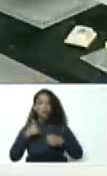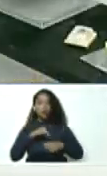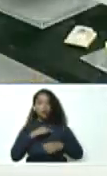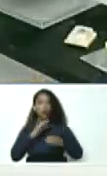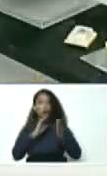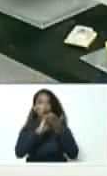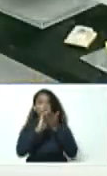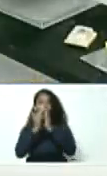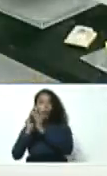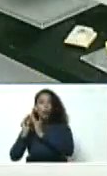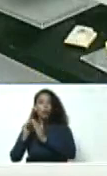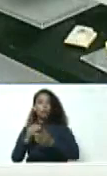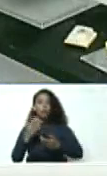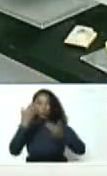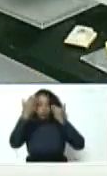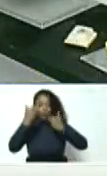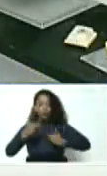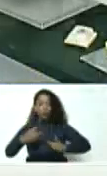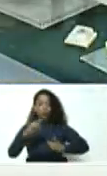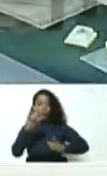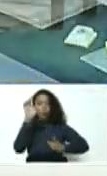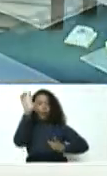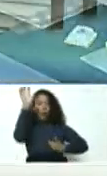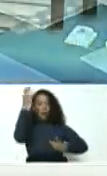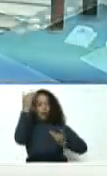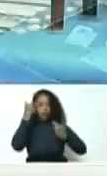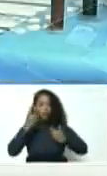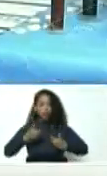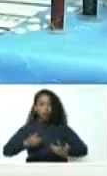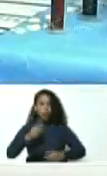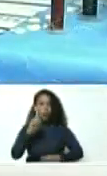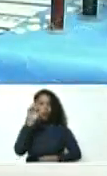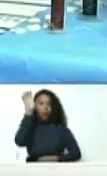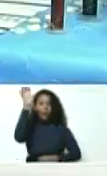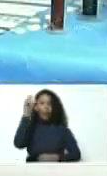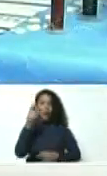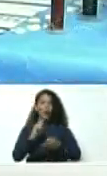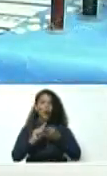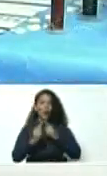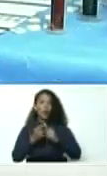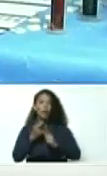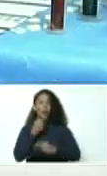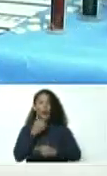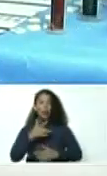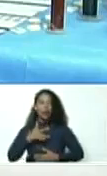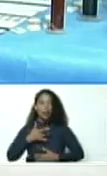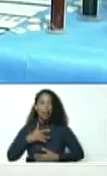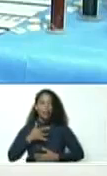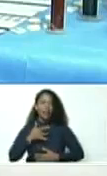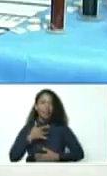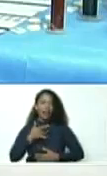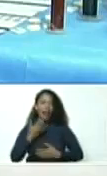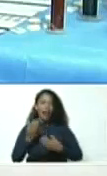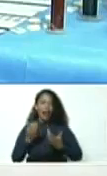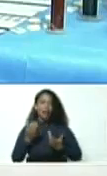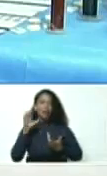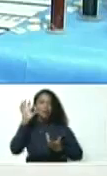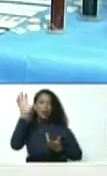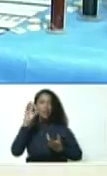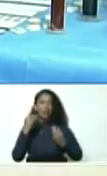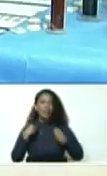comunidad, que somos un país, que somos una patria. Qué cosa más bonita sentirse patriota de